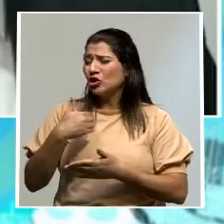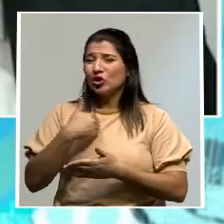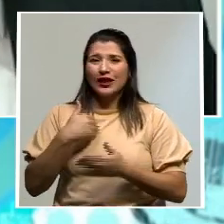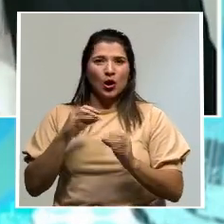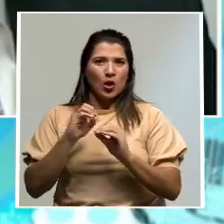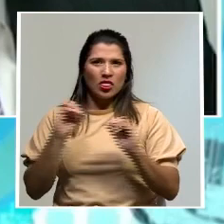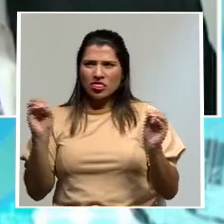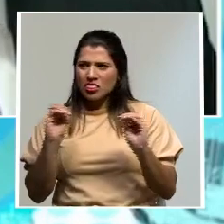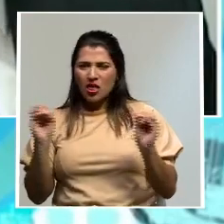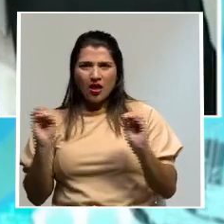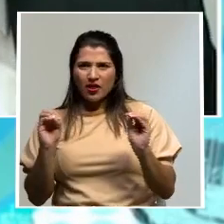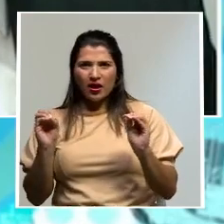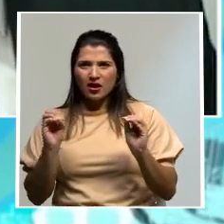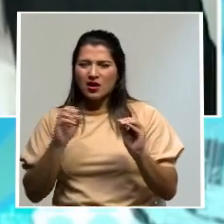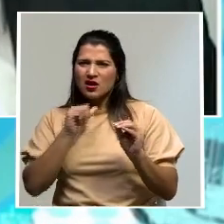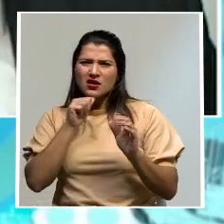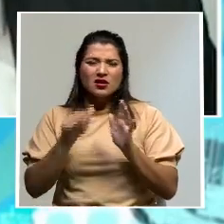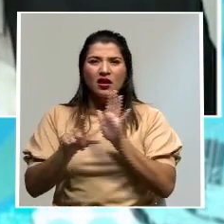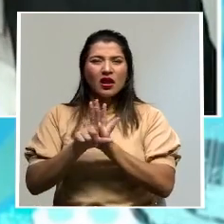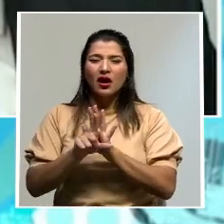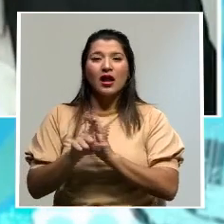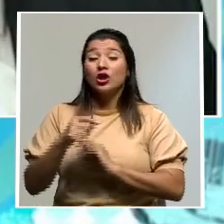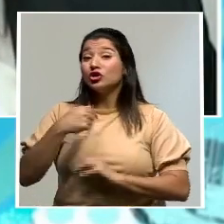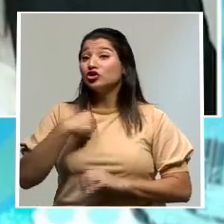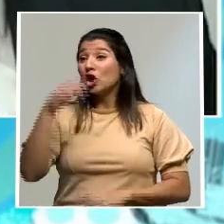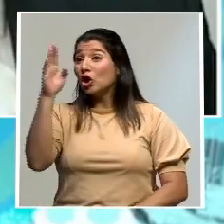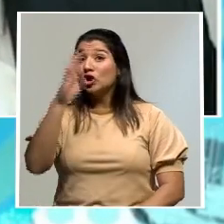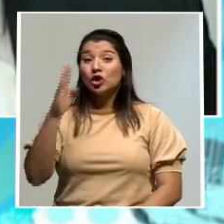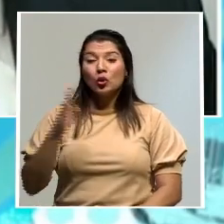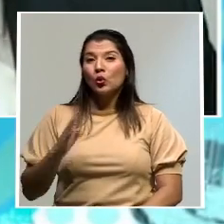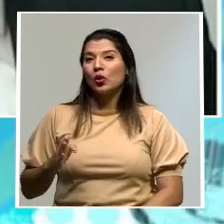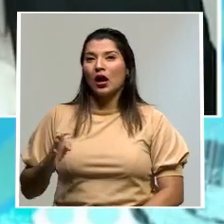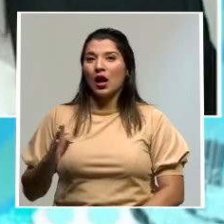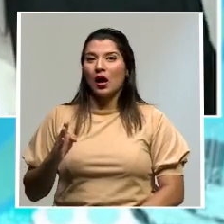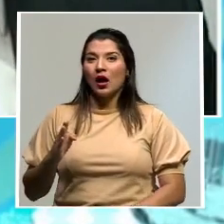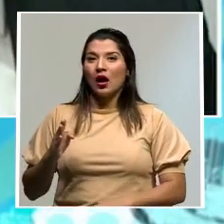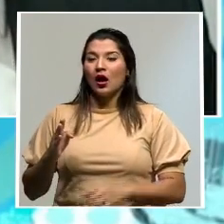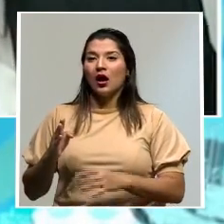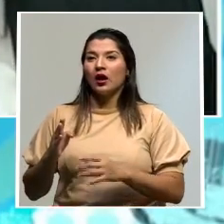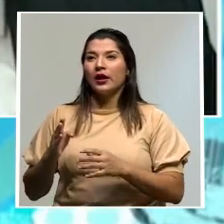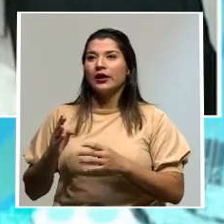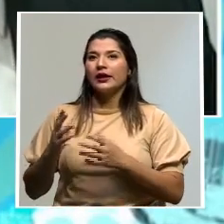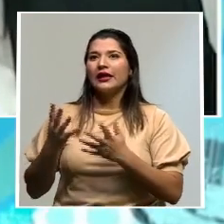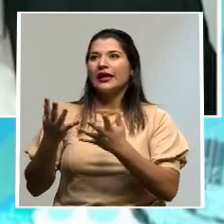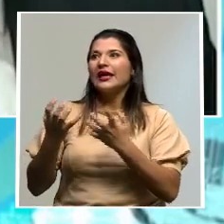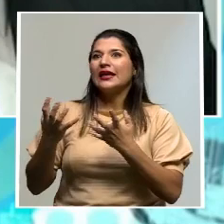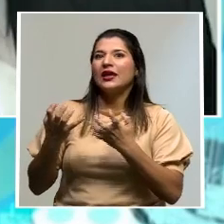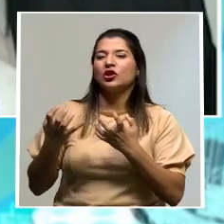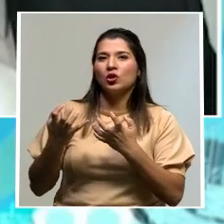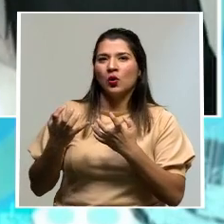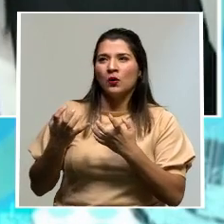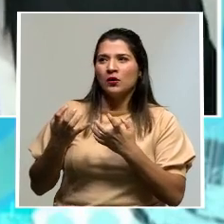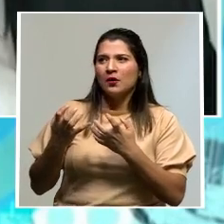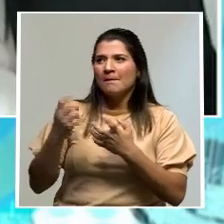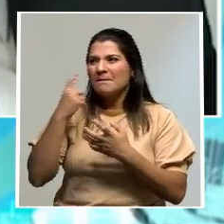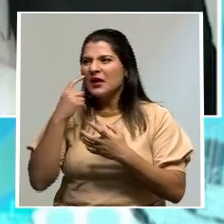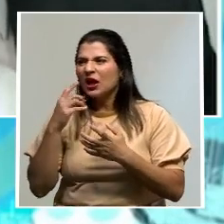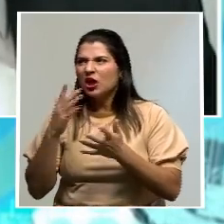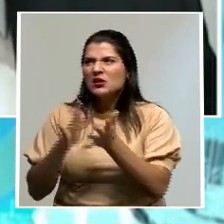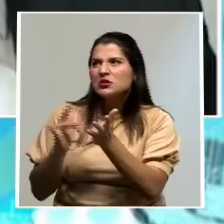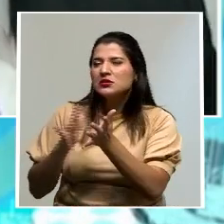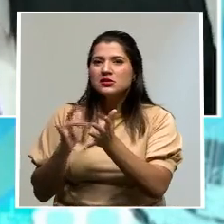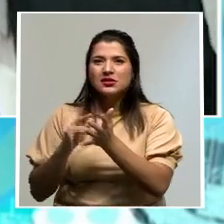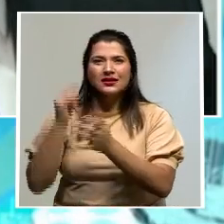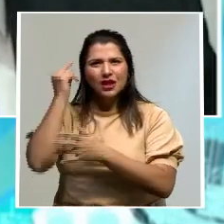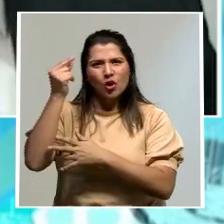majen, Claudio Alpizar no ha estado pegado del Estado costarricense para sobrevivir, sino que sabe perfectamente